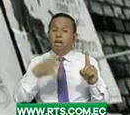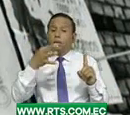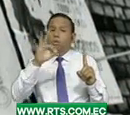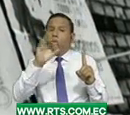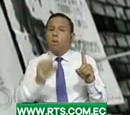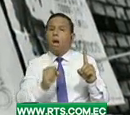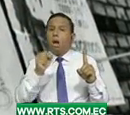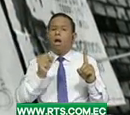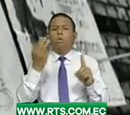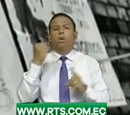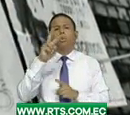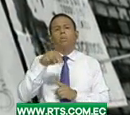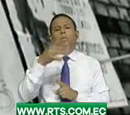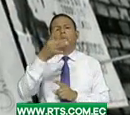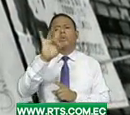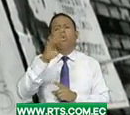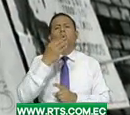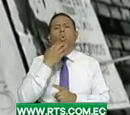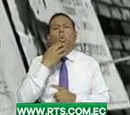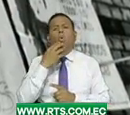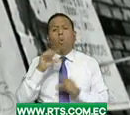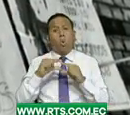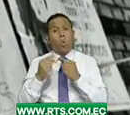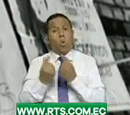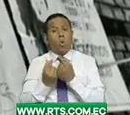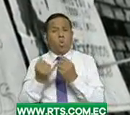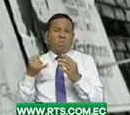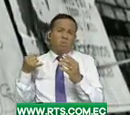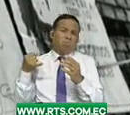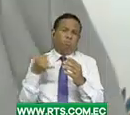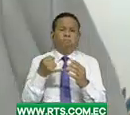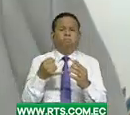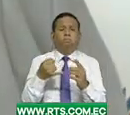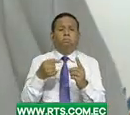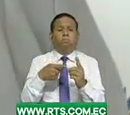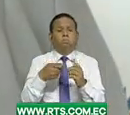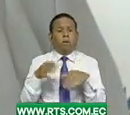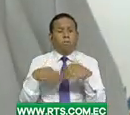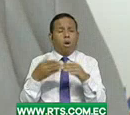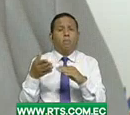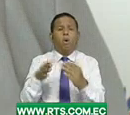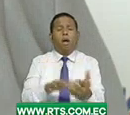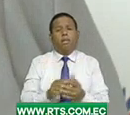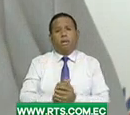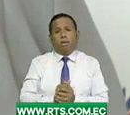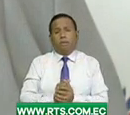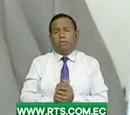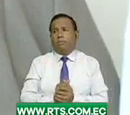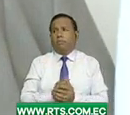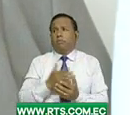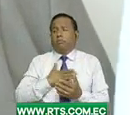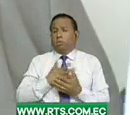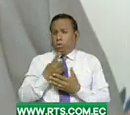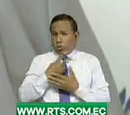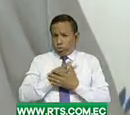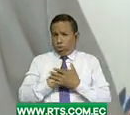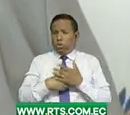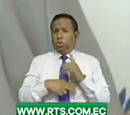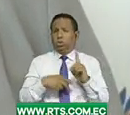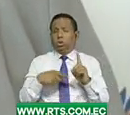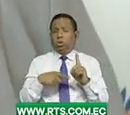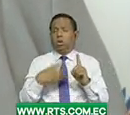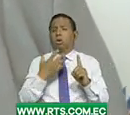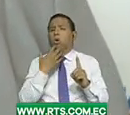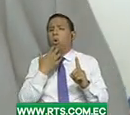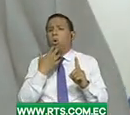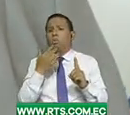2018 de una violación grupal con causa de muerte. En mi caso, en el caso de Nikki, también los operadores de